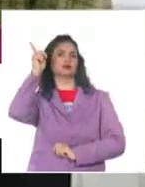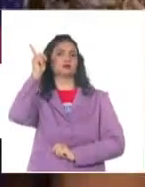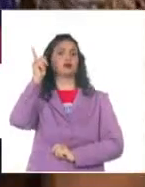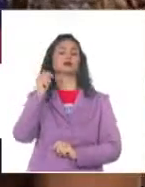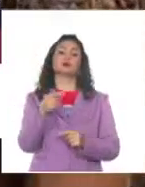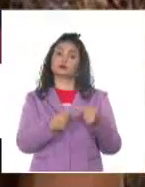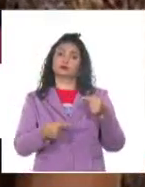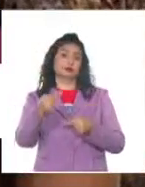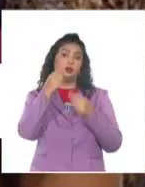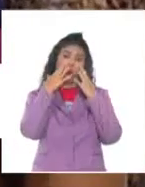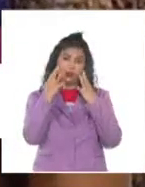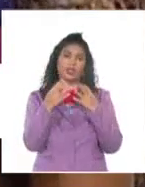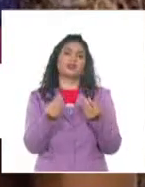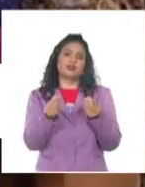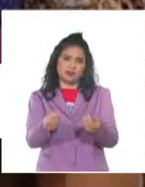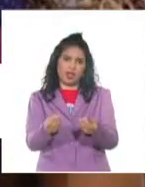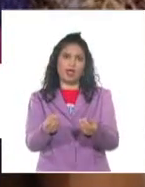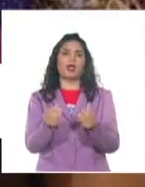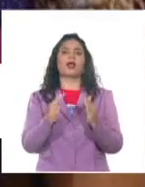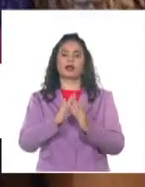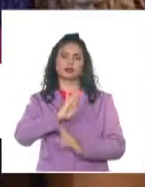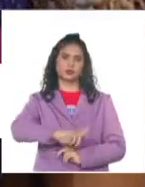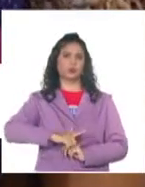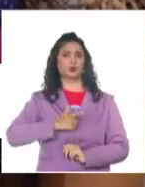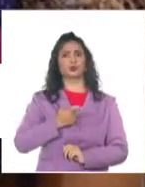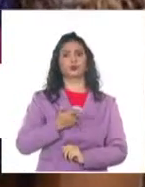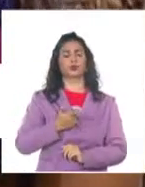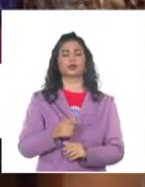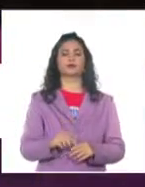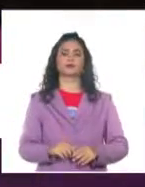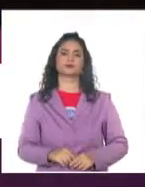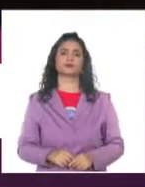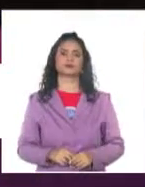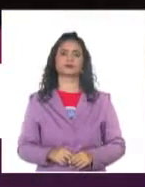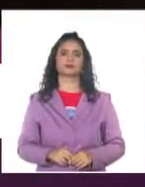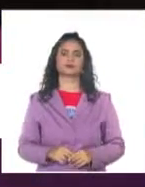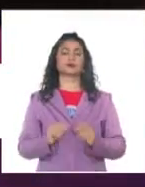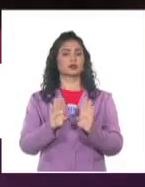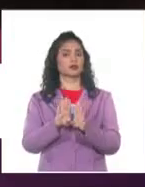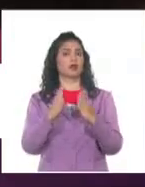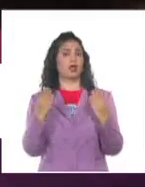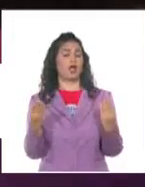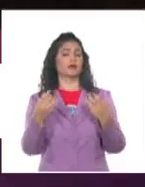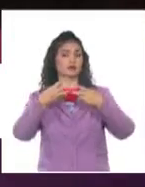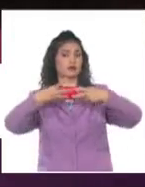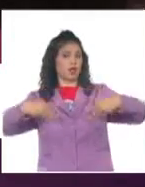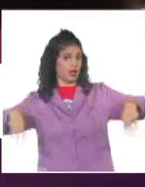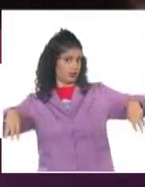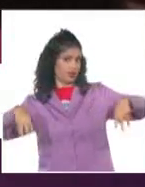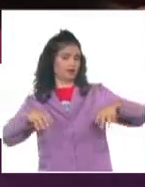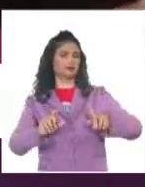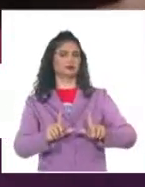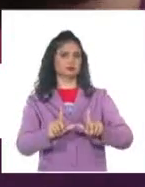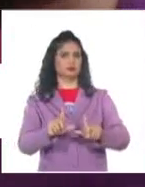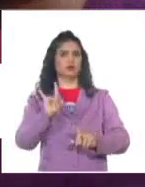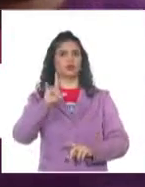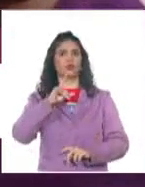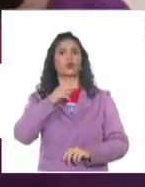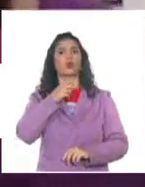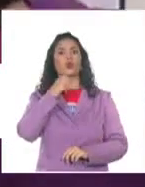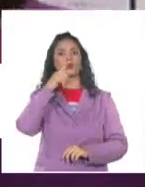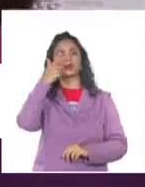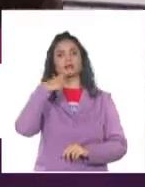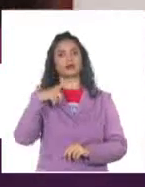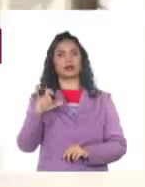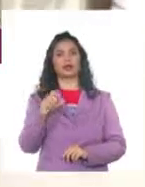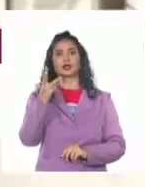ciudad. La Anunciación fue la expo que trajo Villafaña para inaugurar en la Galería de Arte La Celosía de la UNIAD con una treintena de